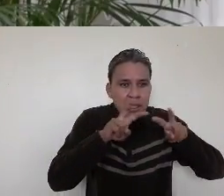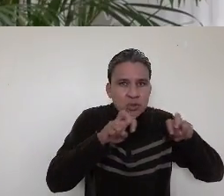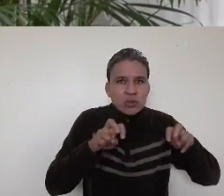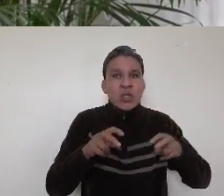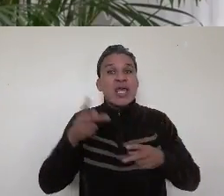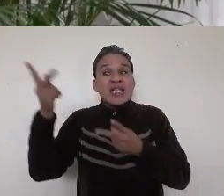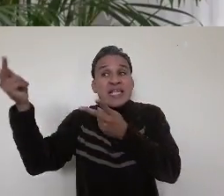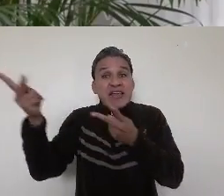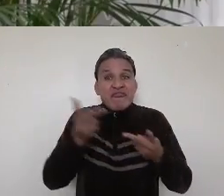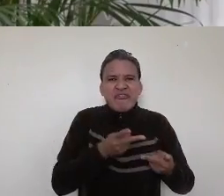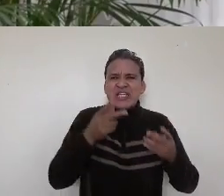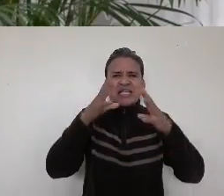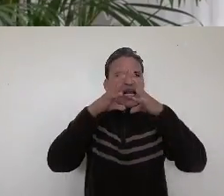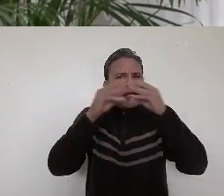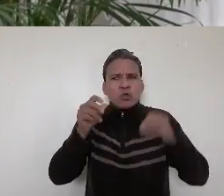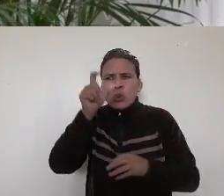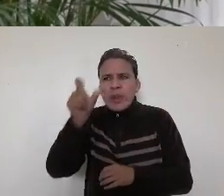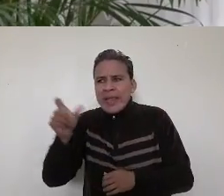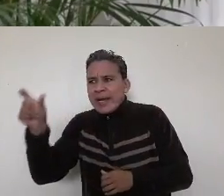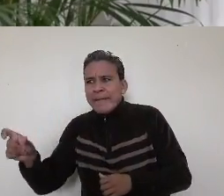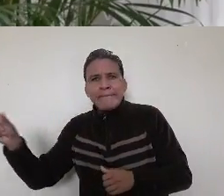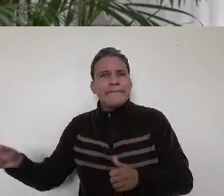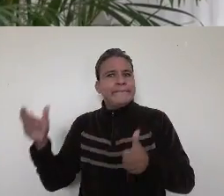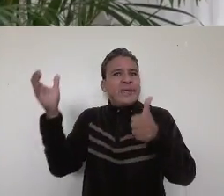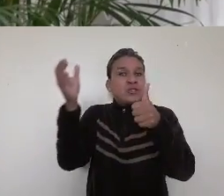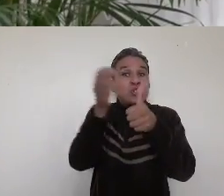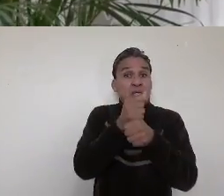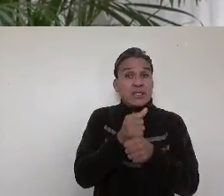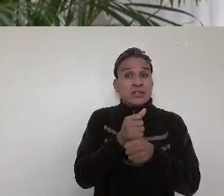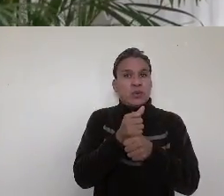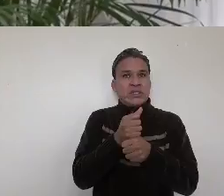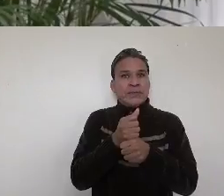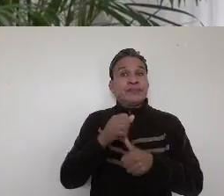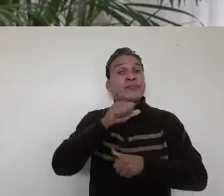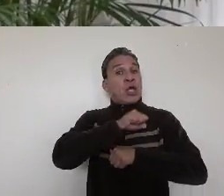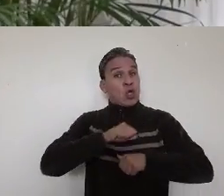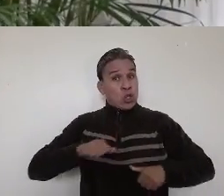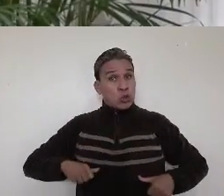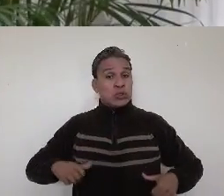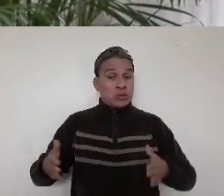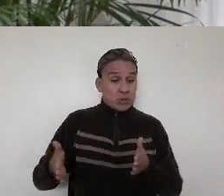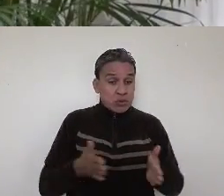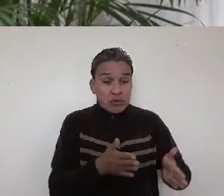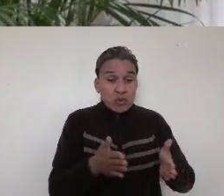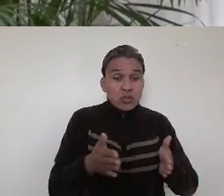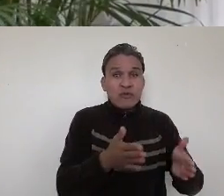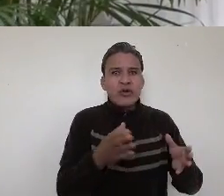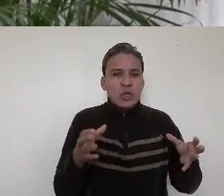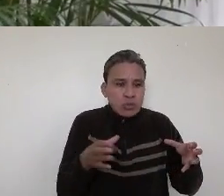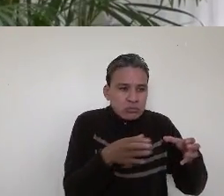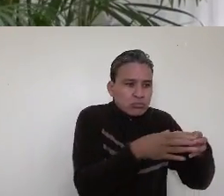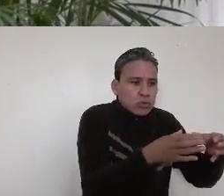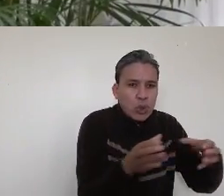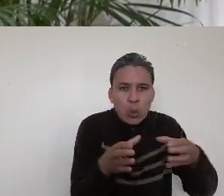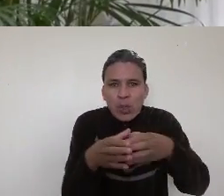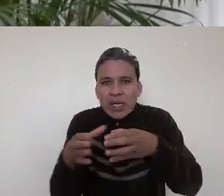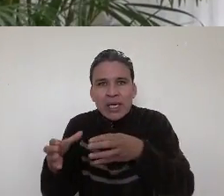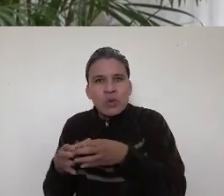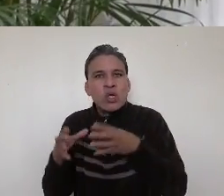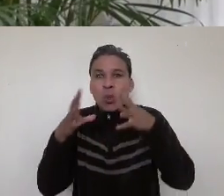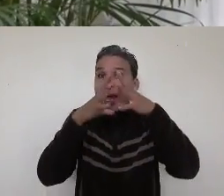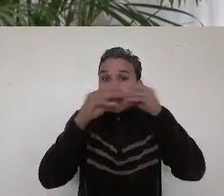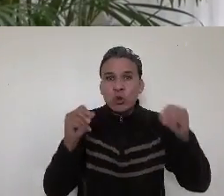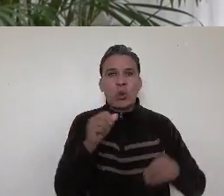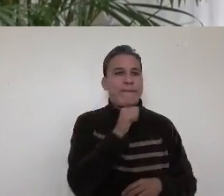conviden al banquete de bodas a todos los que encuentren. Los criados salieron a los caminos y reunieron a todos los que encontraron, malos y